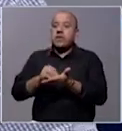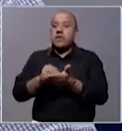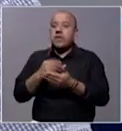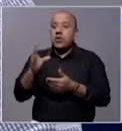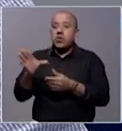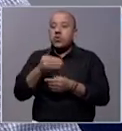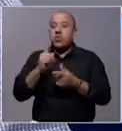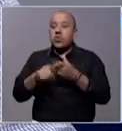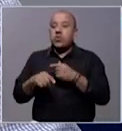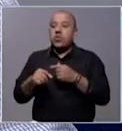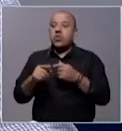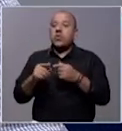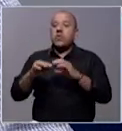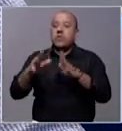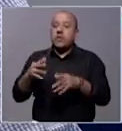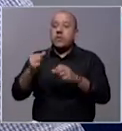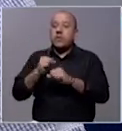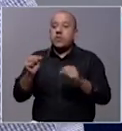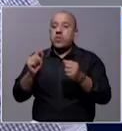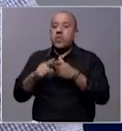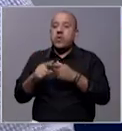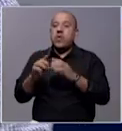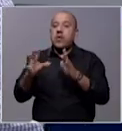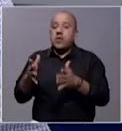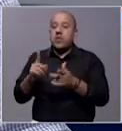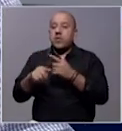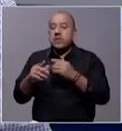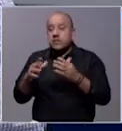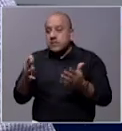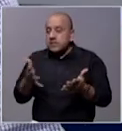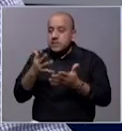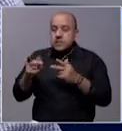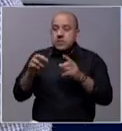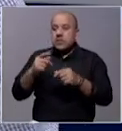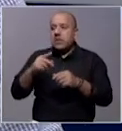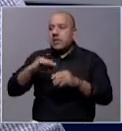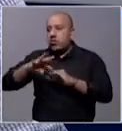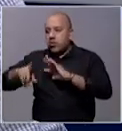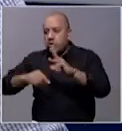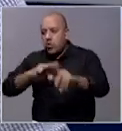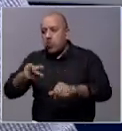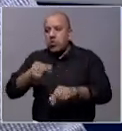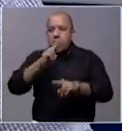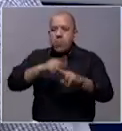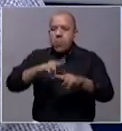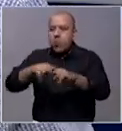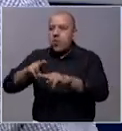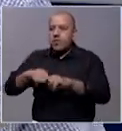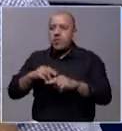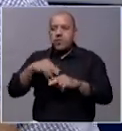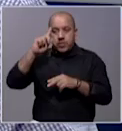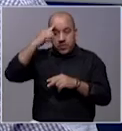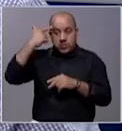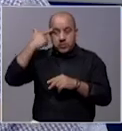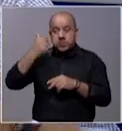materiales y humanos disponibles para combatir algo que realmente es alarmante y que es el flagelo de la delincuencia y de la criminalidad pues la calle